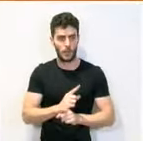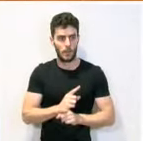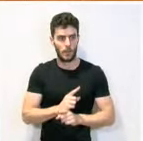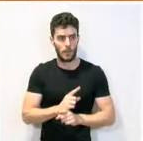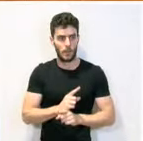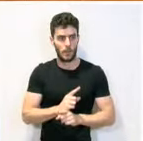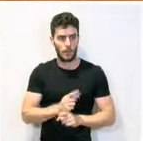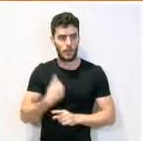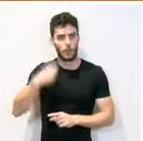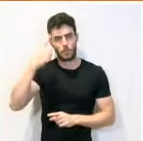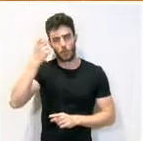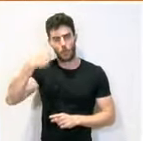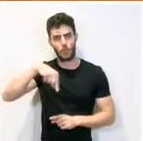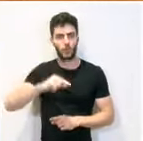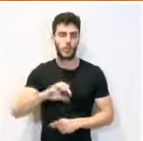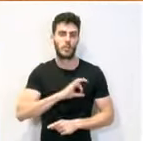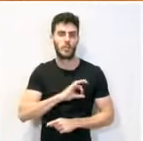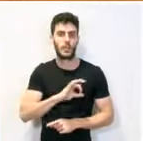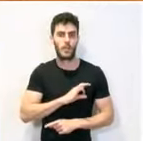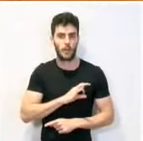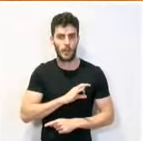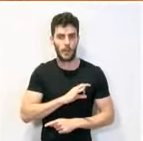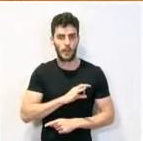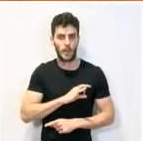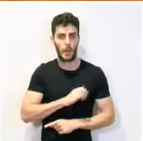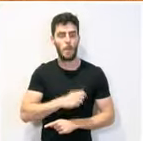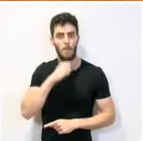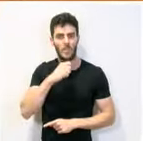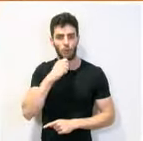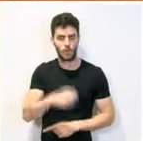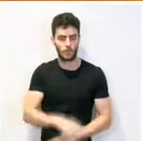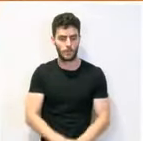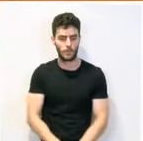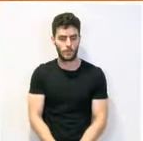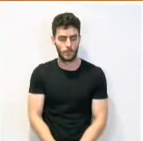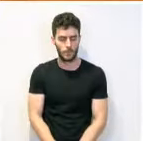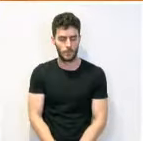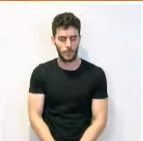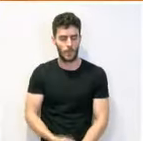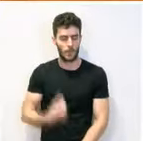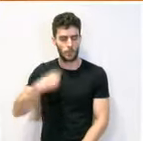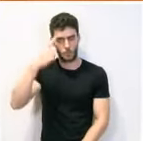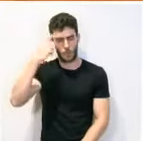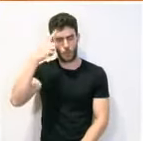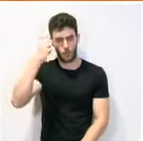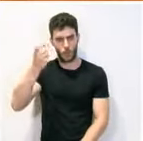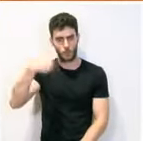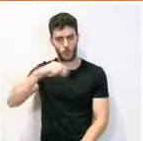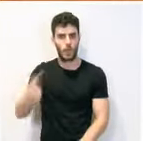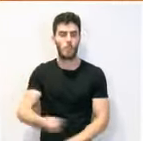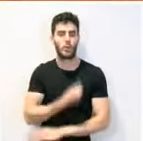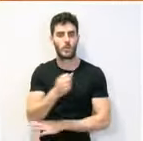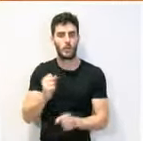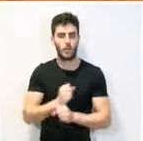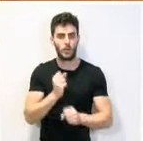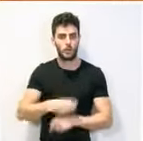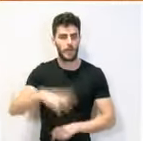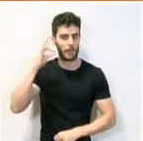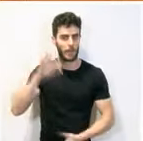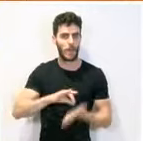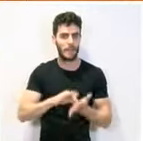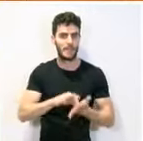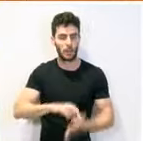Me acuerdo de ustedes, señores del Partido Socialista, me acuerdo de ustedes apoyando a aquellas trabajadoras del servicio